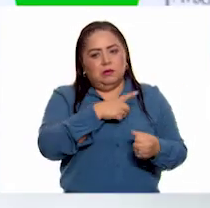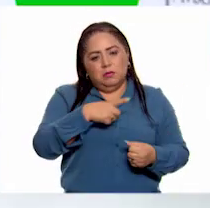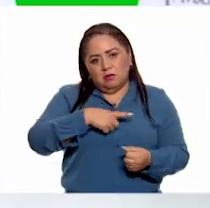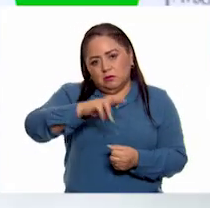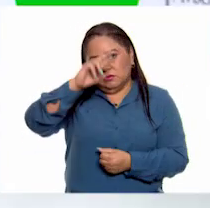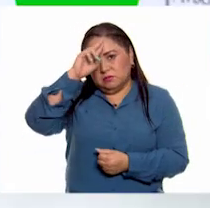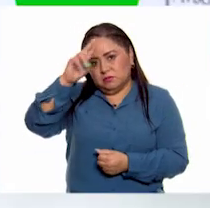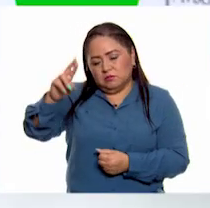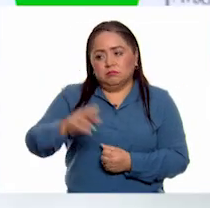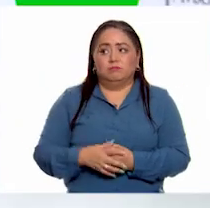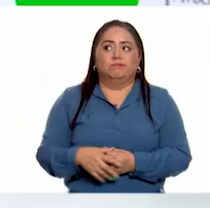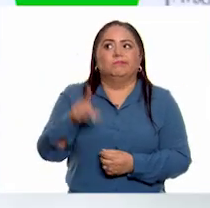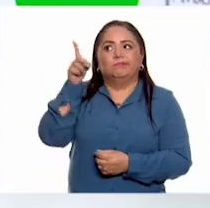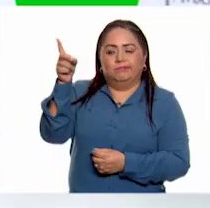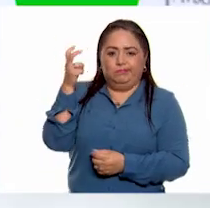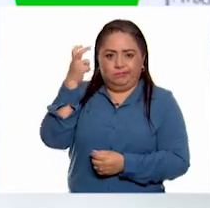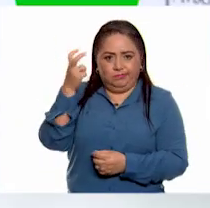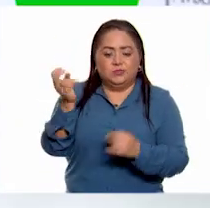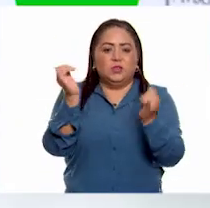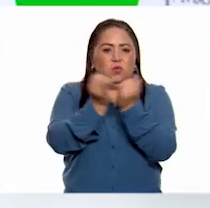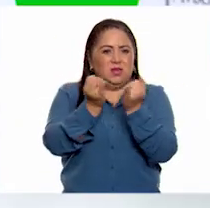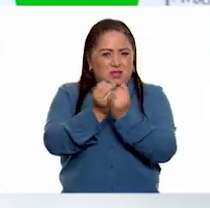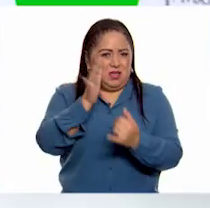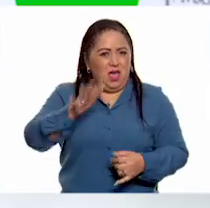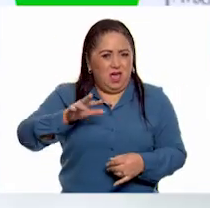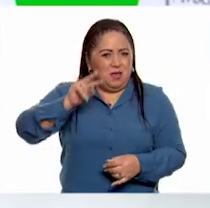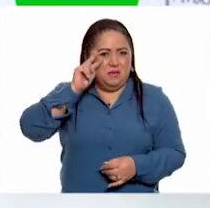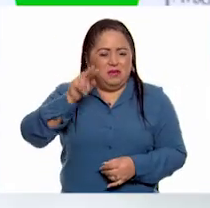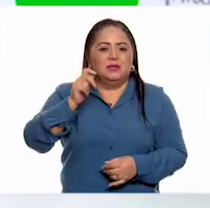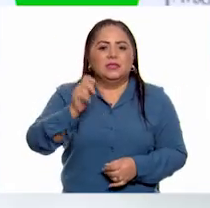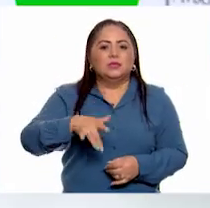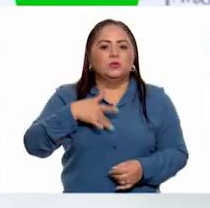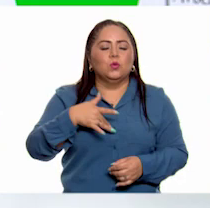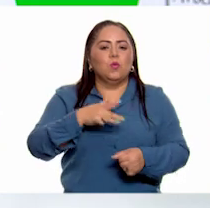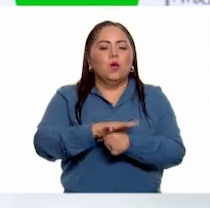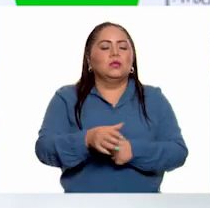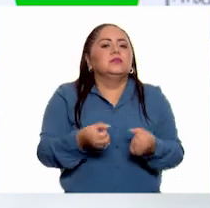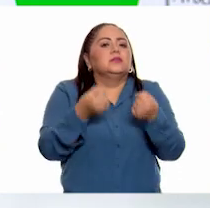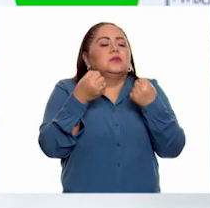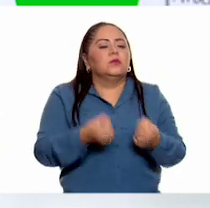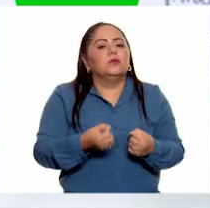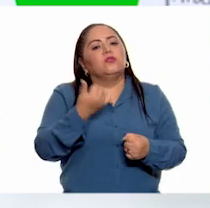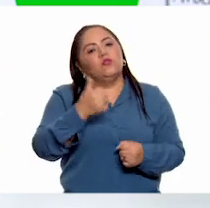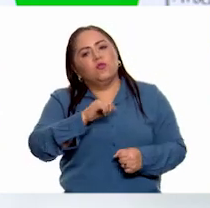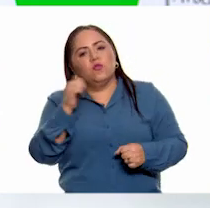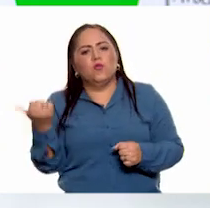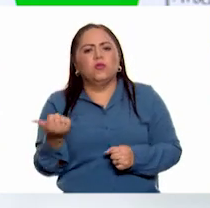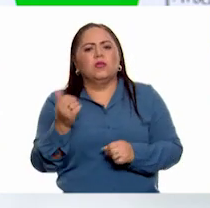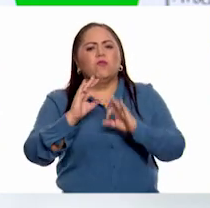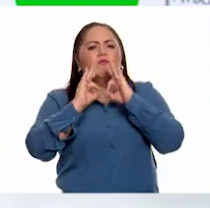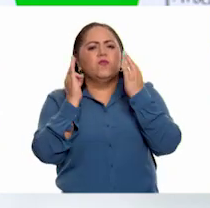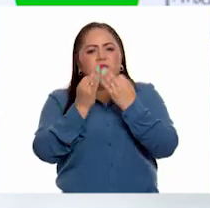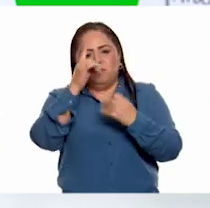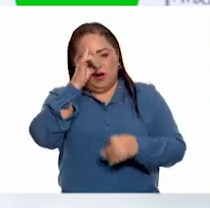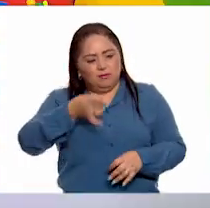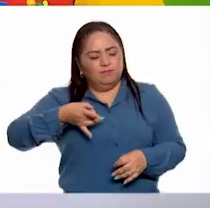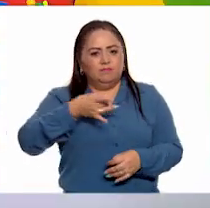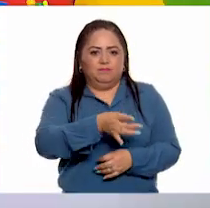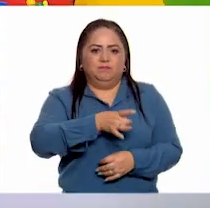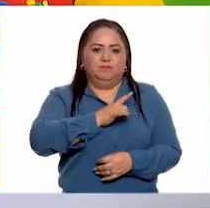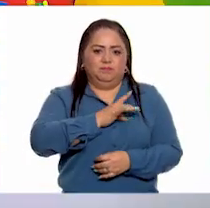personas. Exactamente. También conocimos qué nos da seguridad y algunas formas para enfrentar nuestros